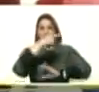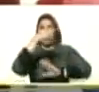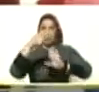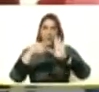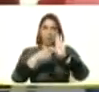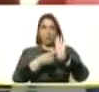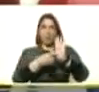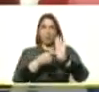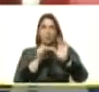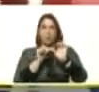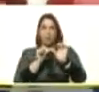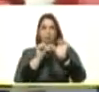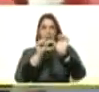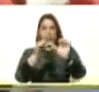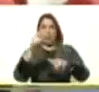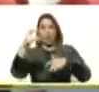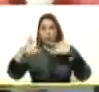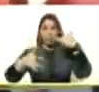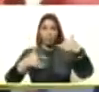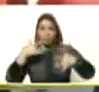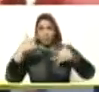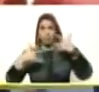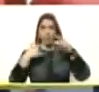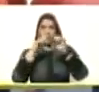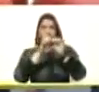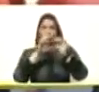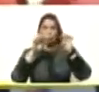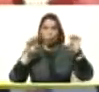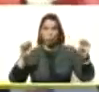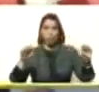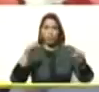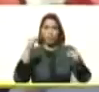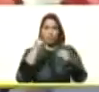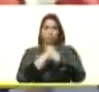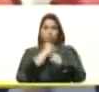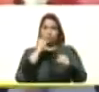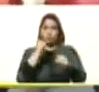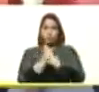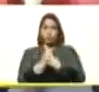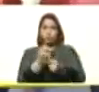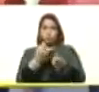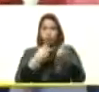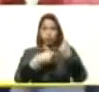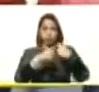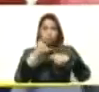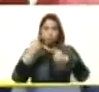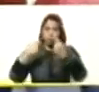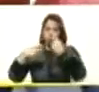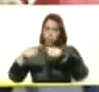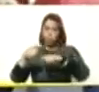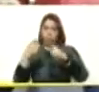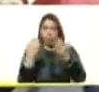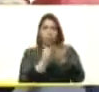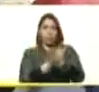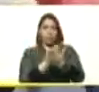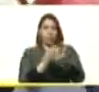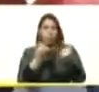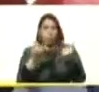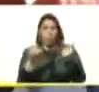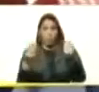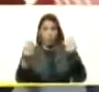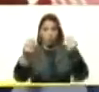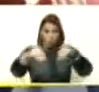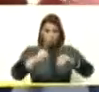que se mantengan las actividades educativas, laborales, comerciales, económicas. ¿Están de acuerdo